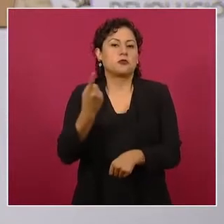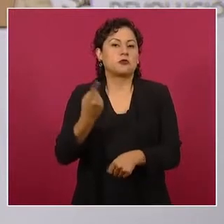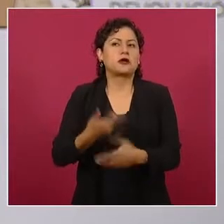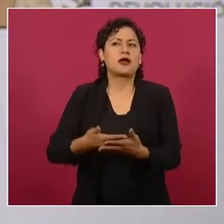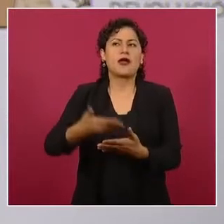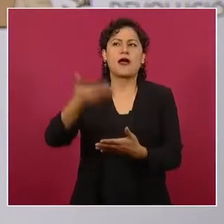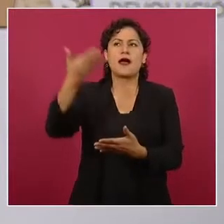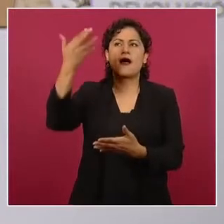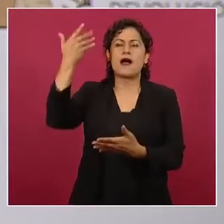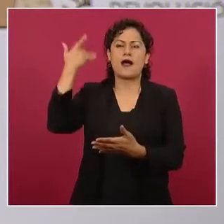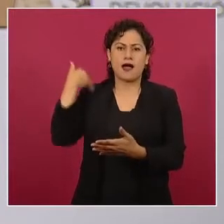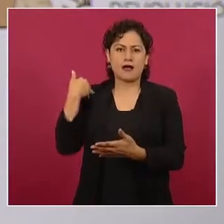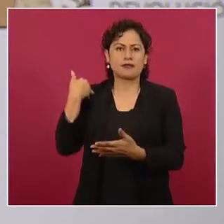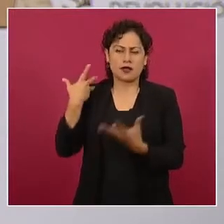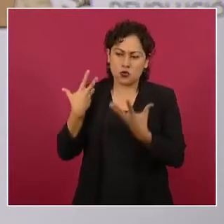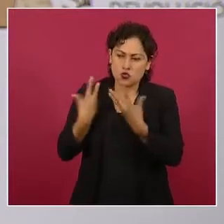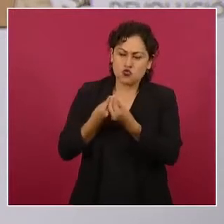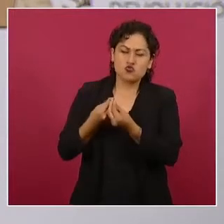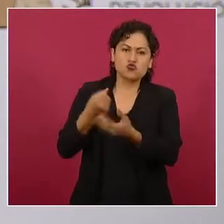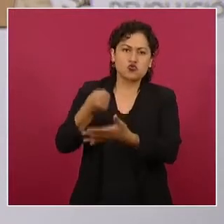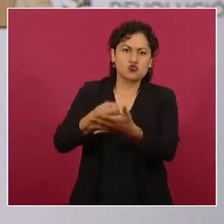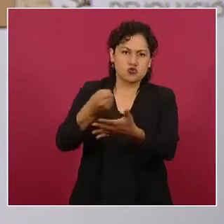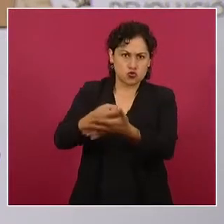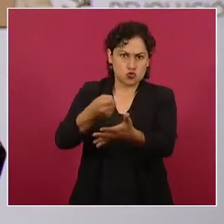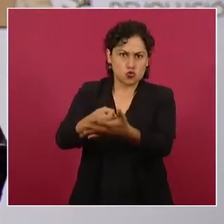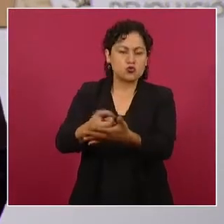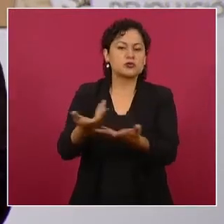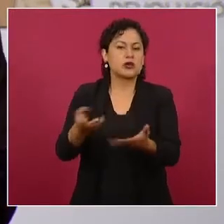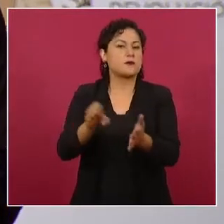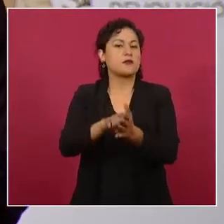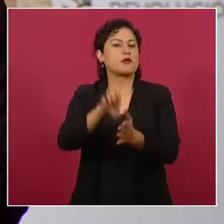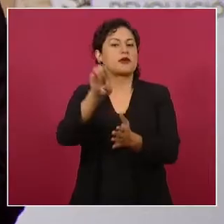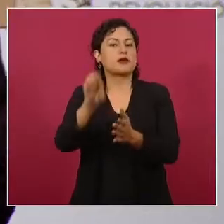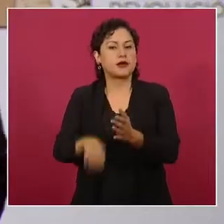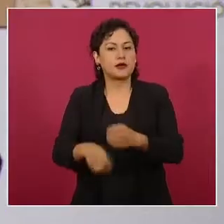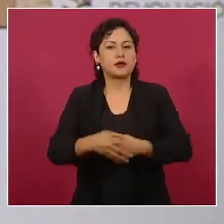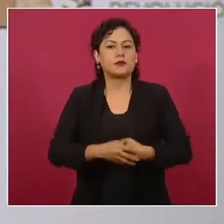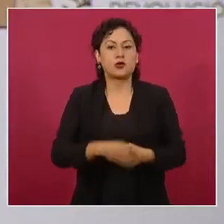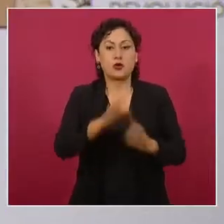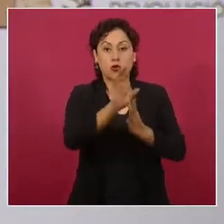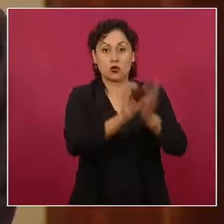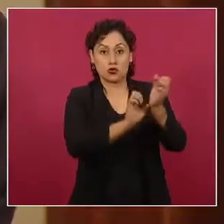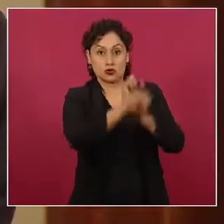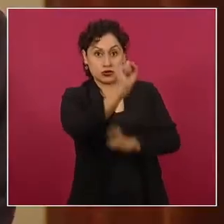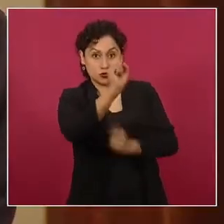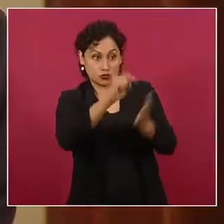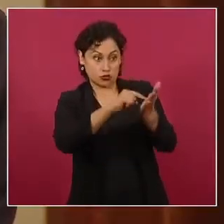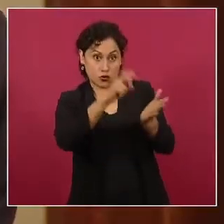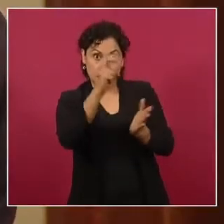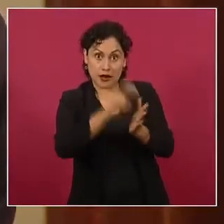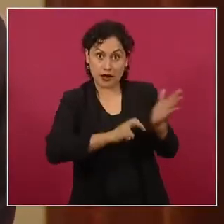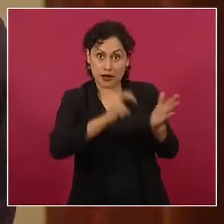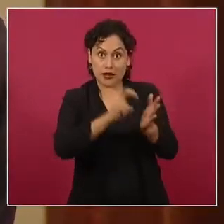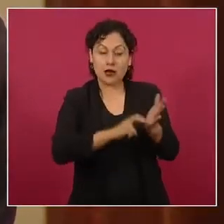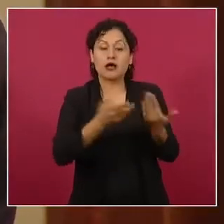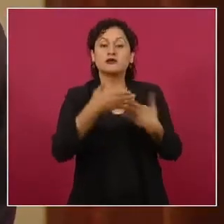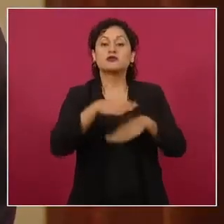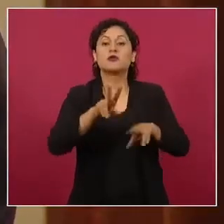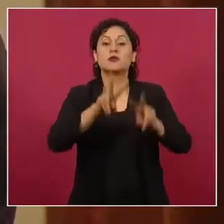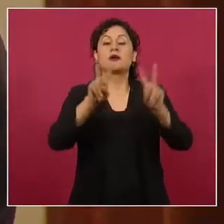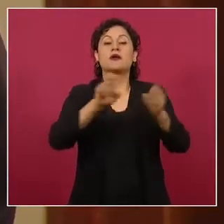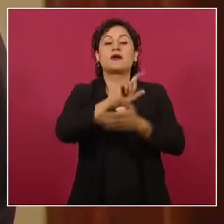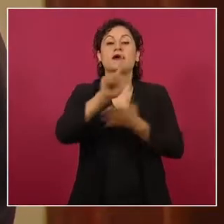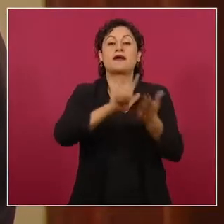por la modificación constitucional para la reforma eléctrica que garantizaba un